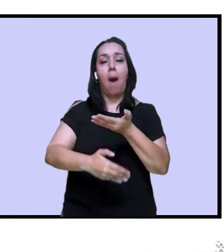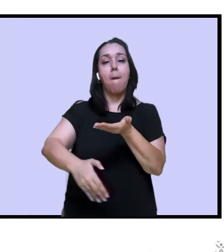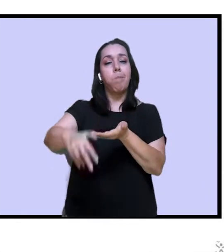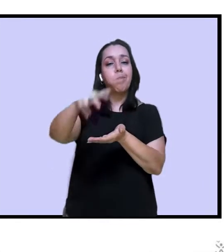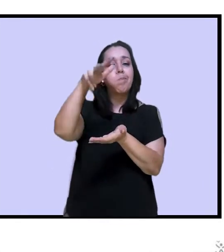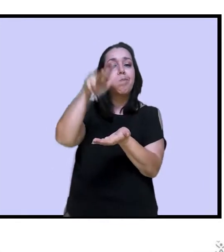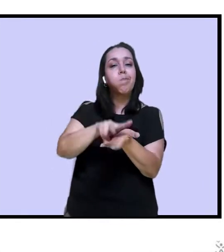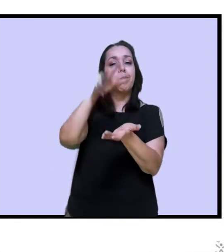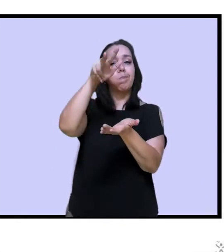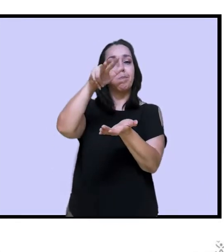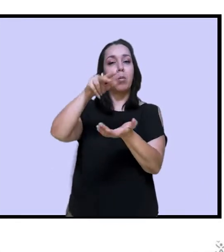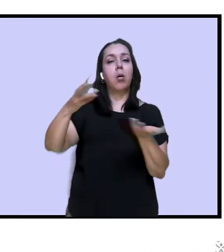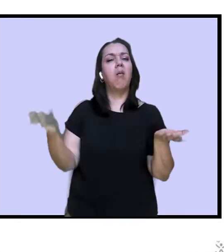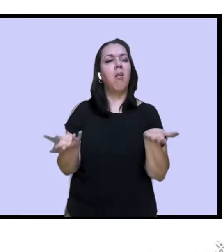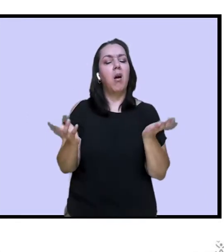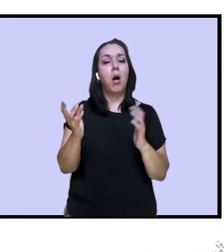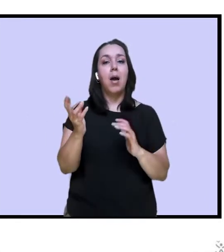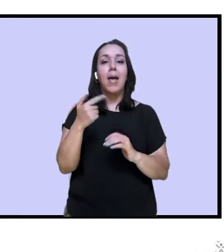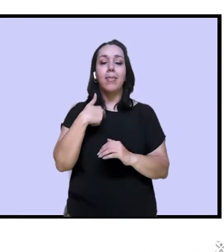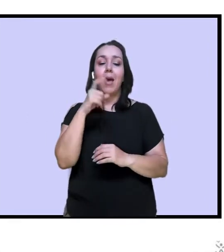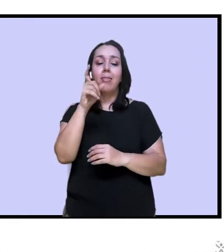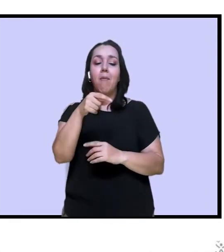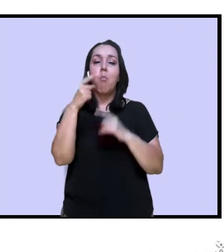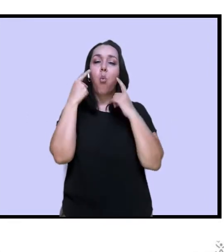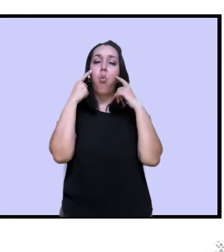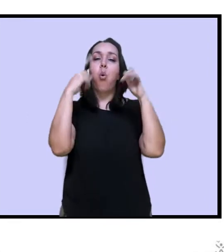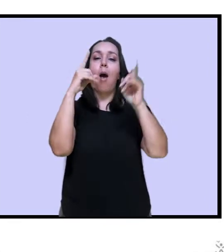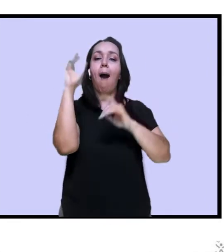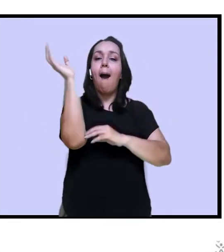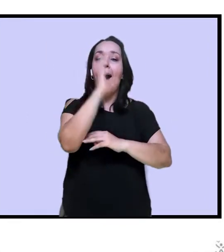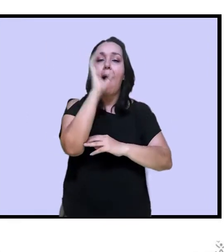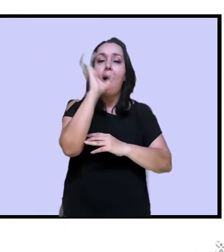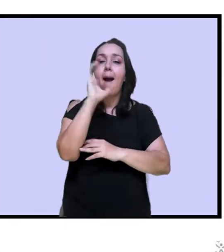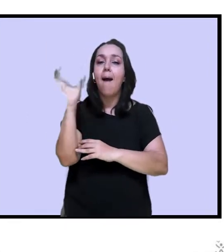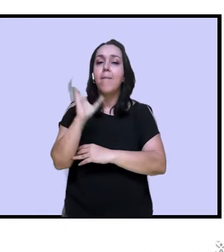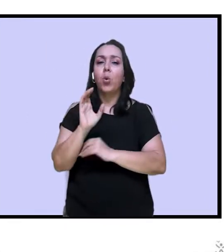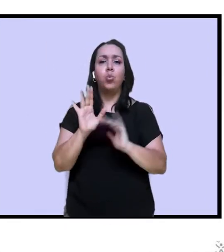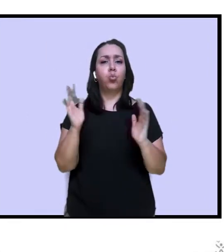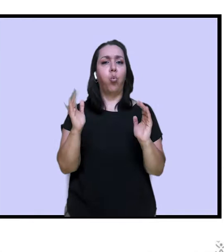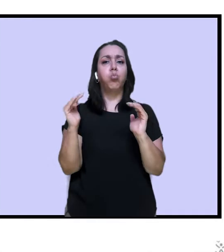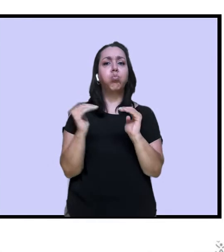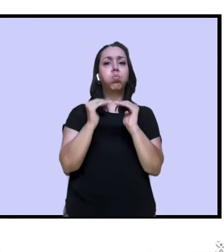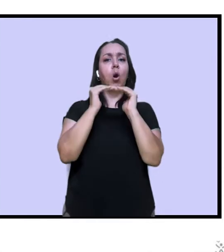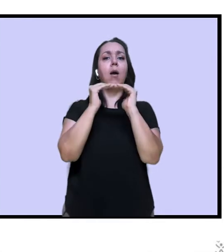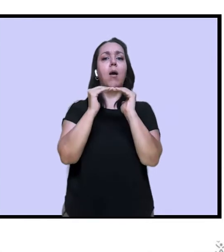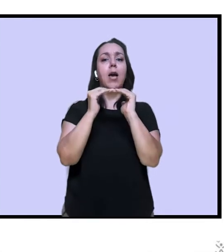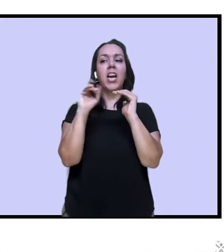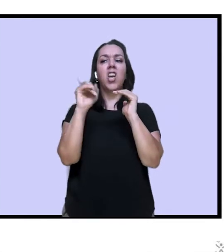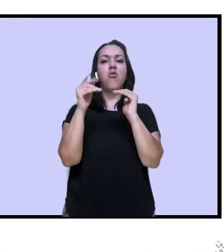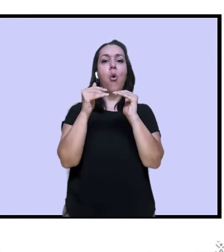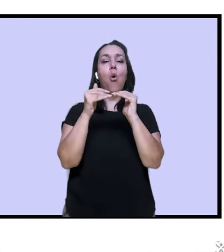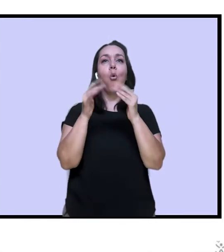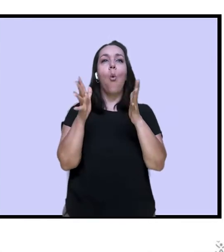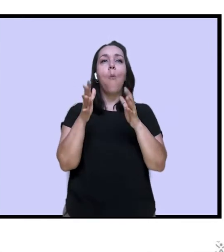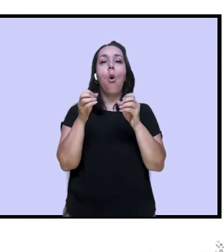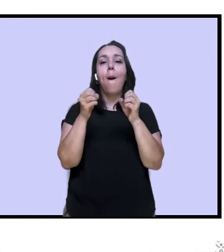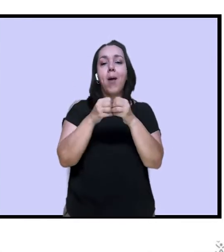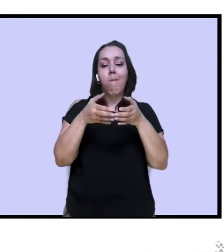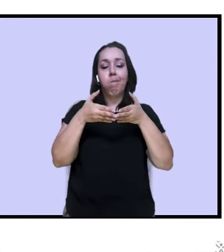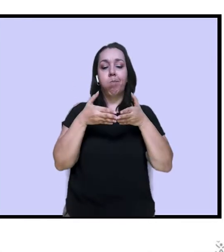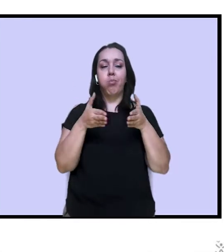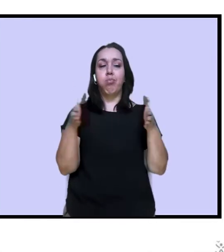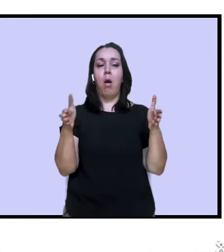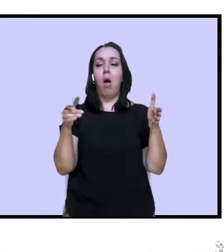de matrícula, buscando lograr el principio de equidad, o sea, cierre de brechas,